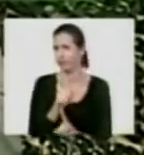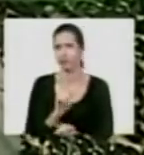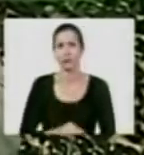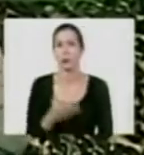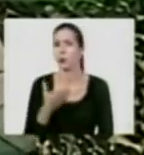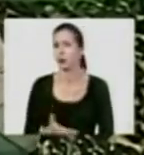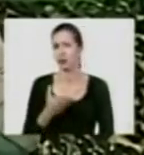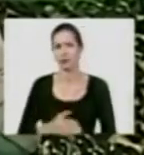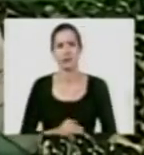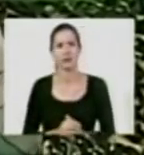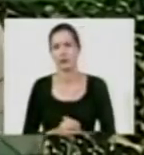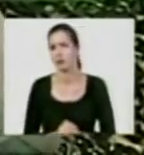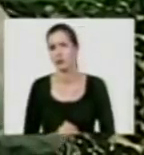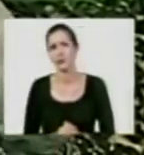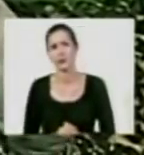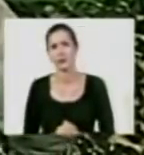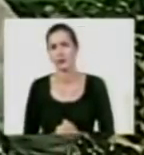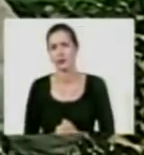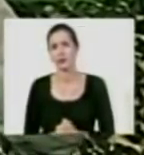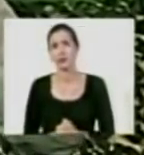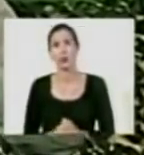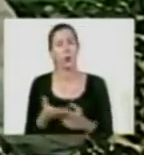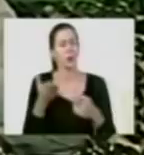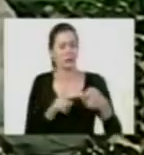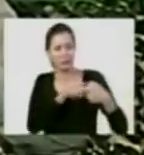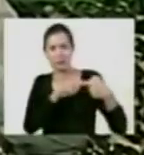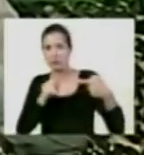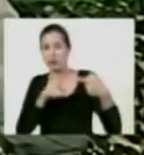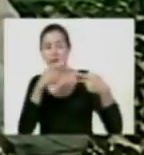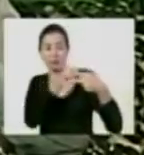fundamental. Ahí estaríamos trabajando dos líneas